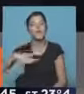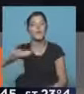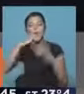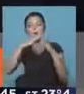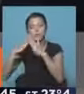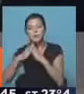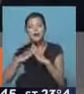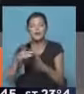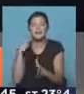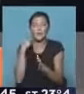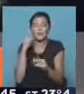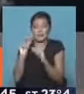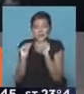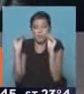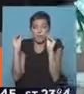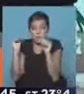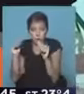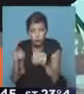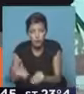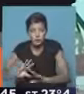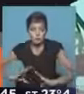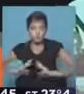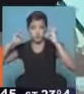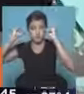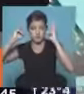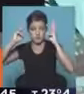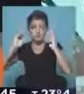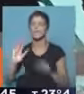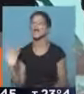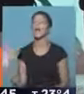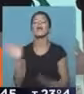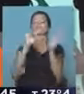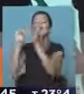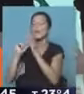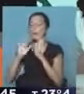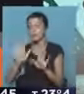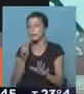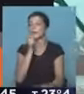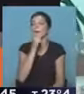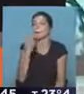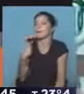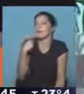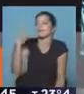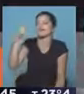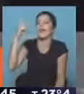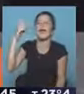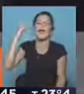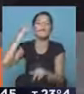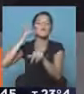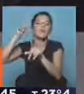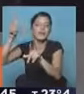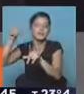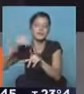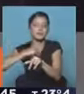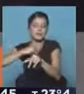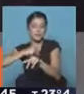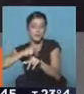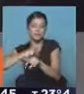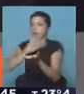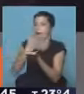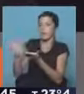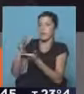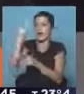se les escapa el mundo en todas partes pasa eso en algún lado con un componente más ideológico es decir francia el resentimiento con la inmigración musulmana es